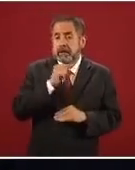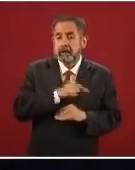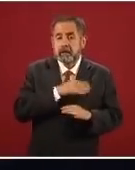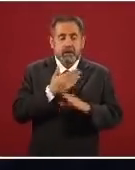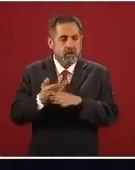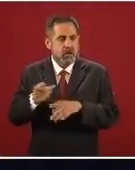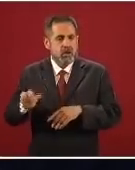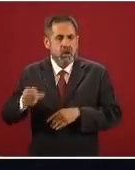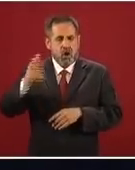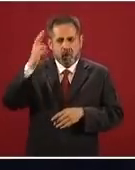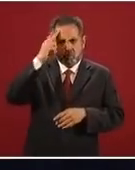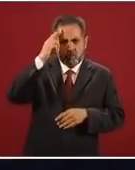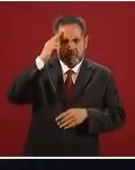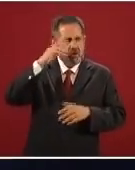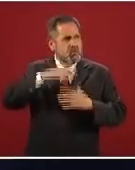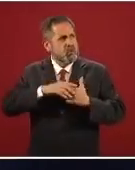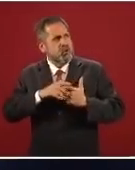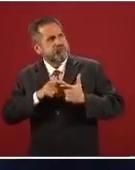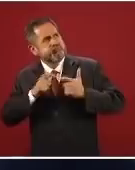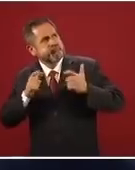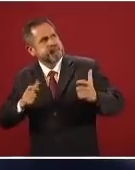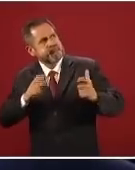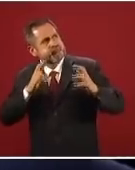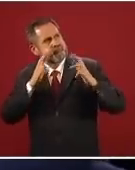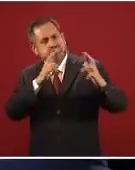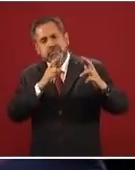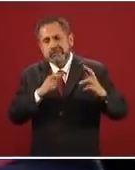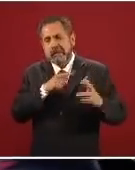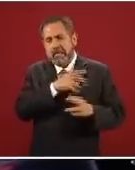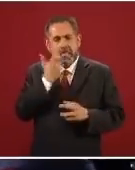a Porfirio como un gigante